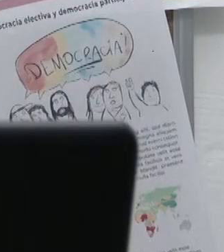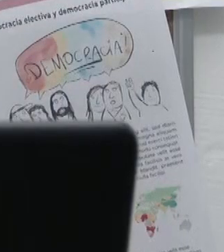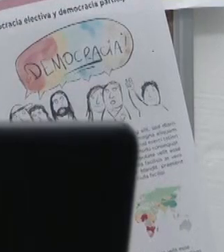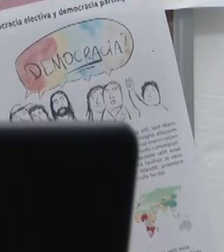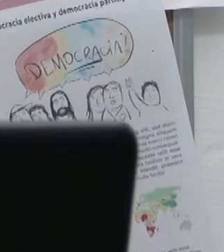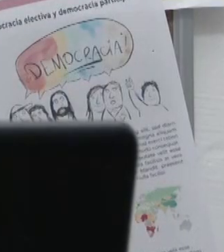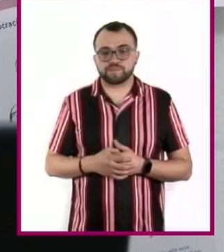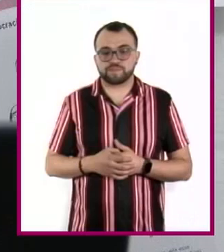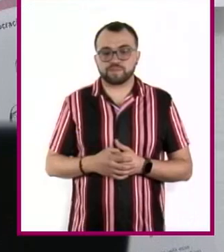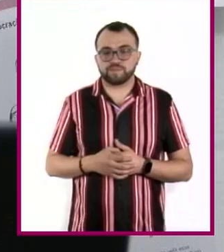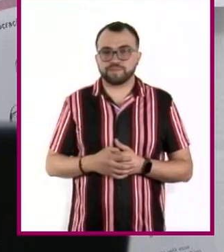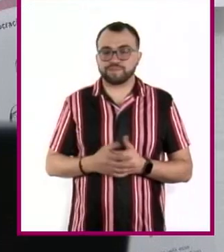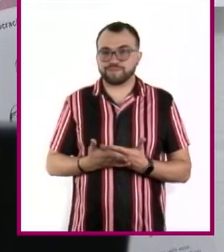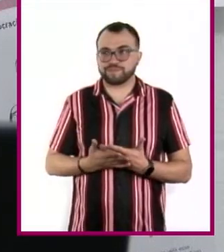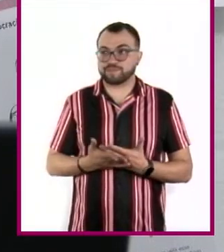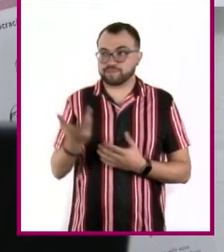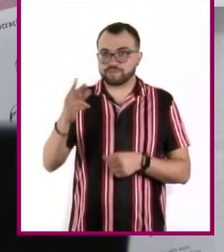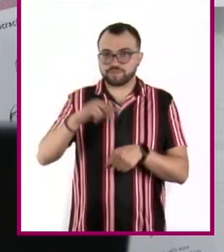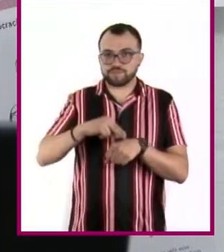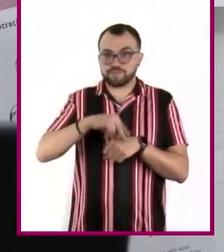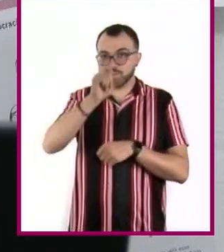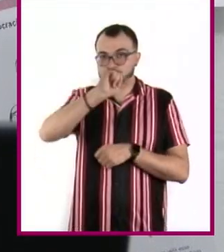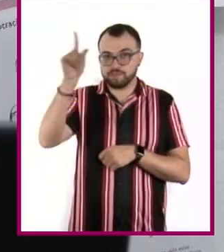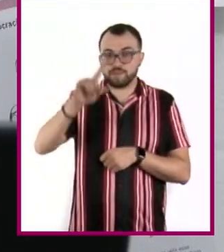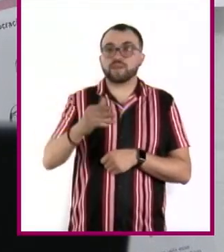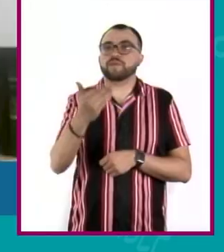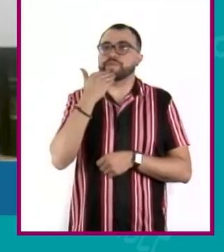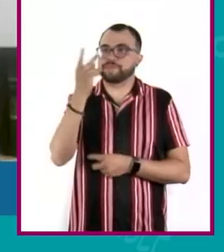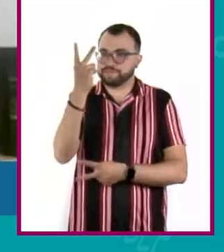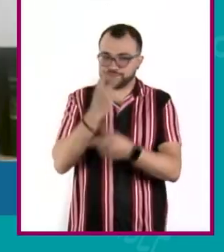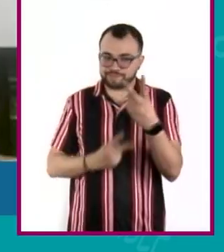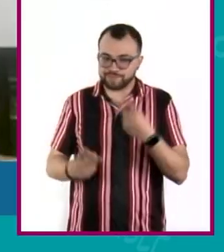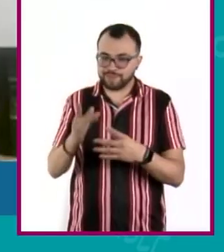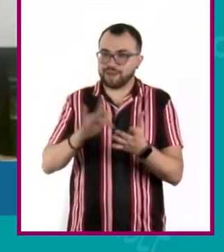Doctora, bienvenida y muchas gracias por concedernos esta entrevista.